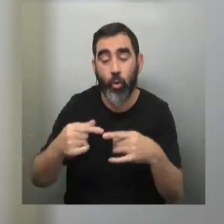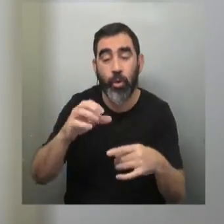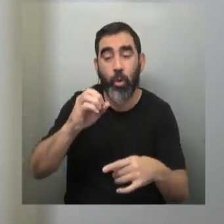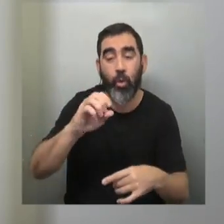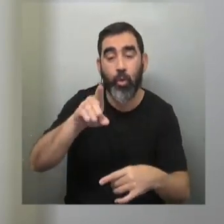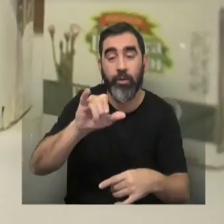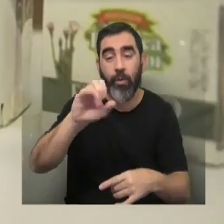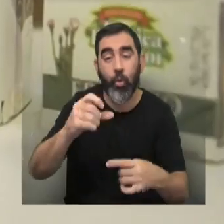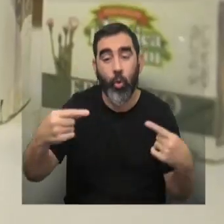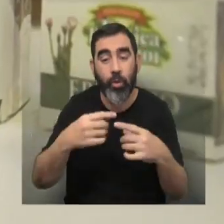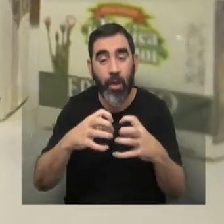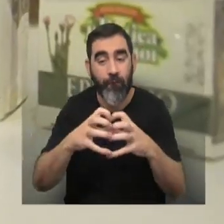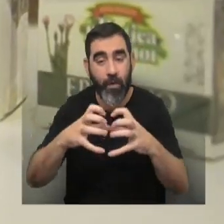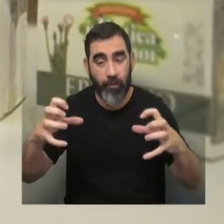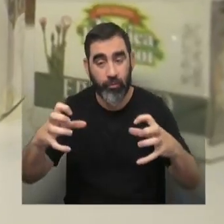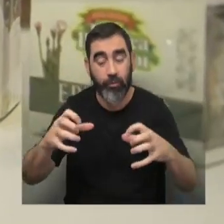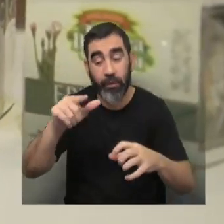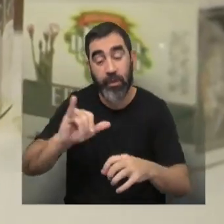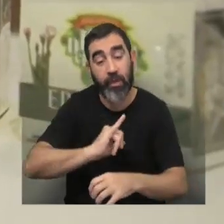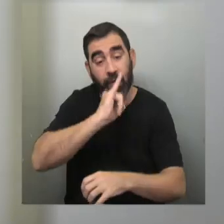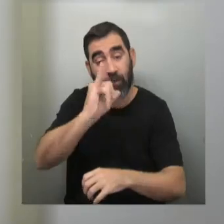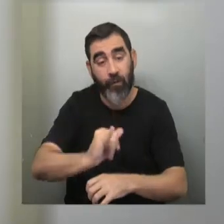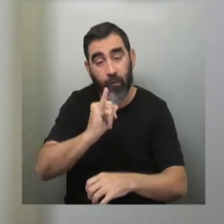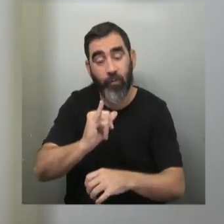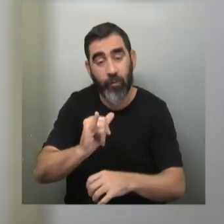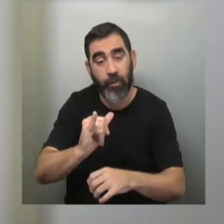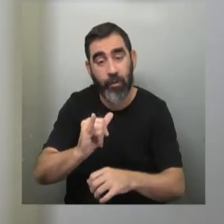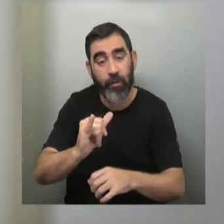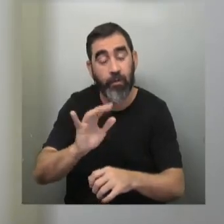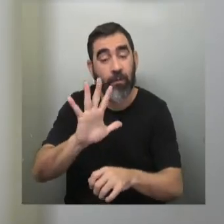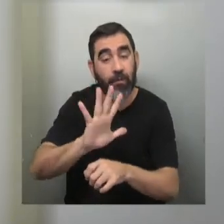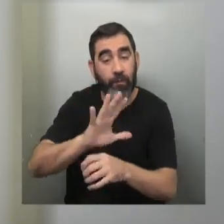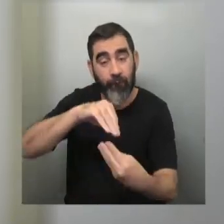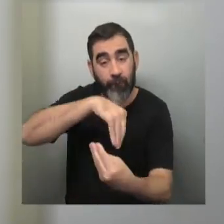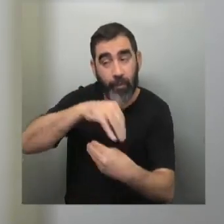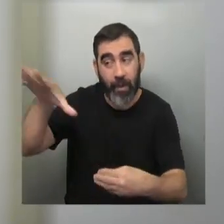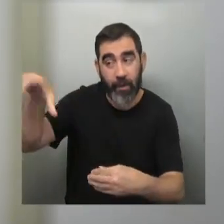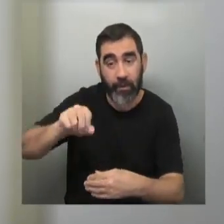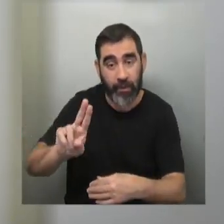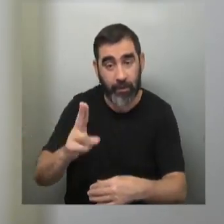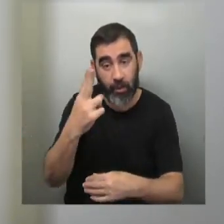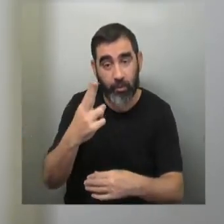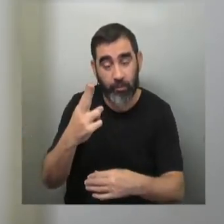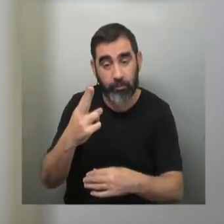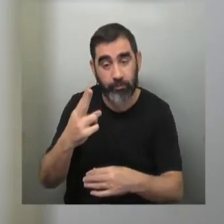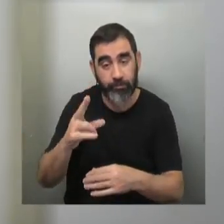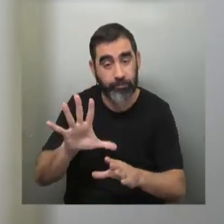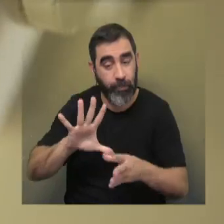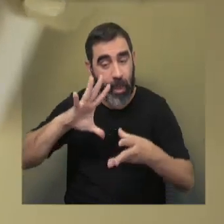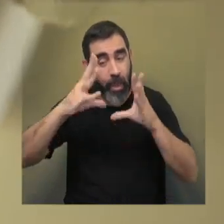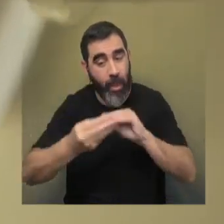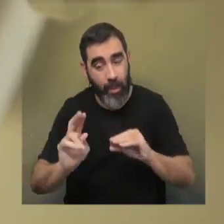y antiinflamatorias. En este informe de Sobre Ciencia les contamos de una familia que trajo el epilobio al Uruguay y lo adaptó a nuestro